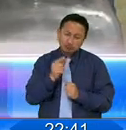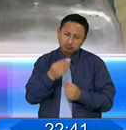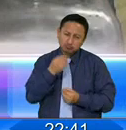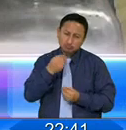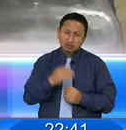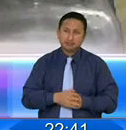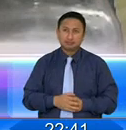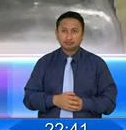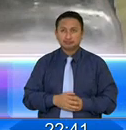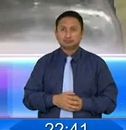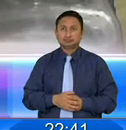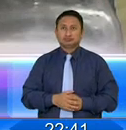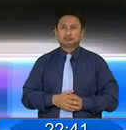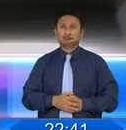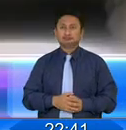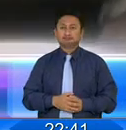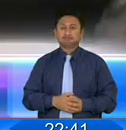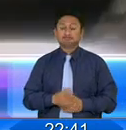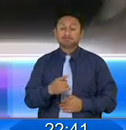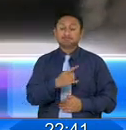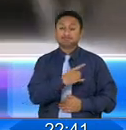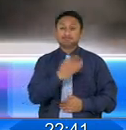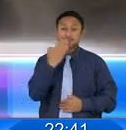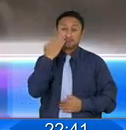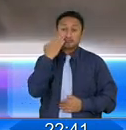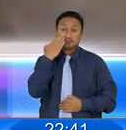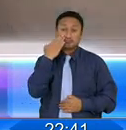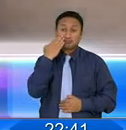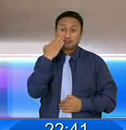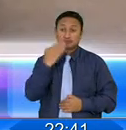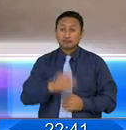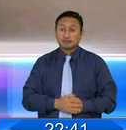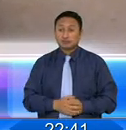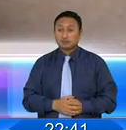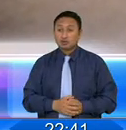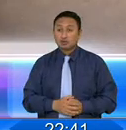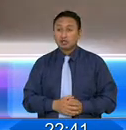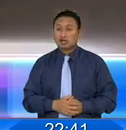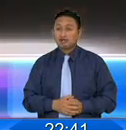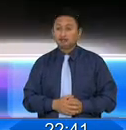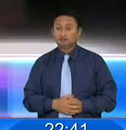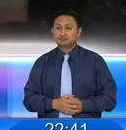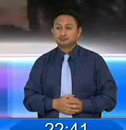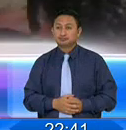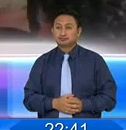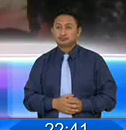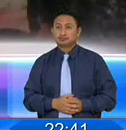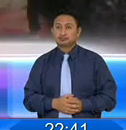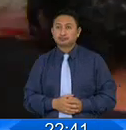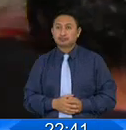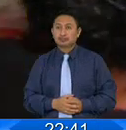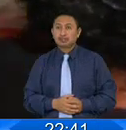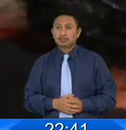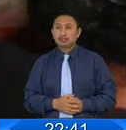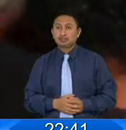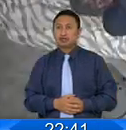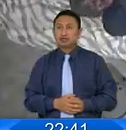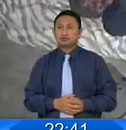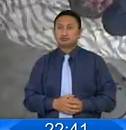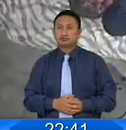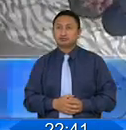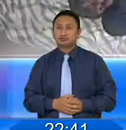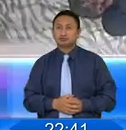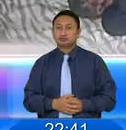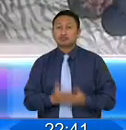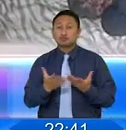3 platos de comida. Estas madres no dejan de soñar con un mejor futuro. Quisiera realmente un lugar más seguro para los